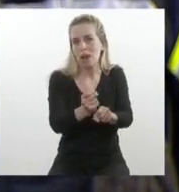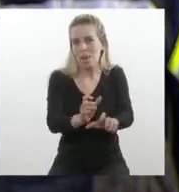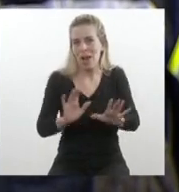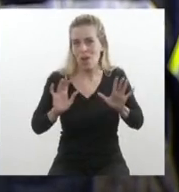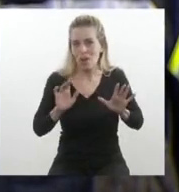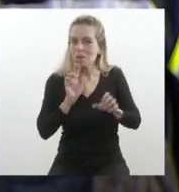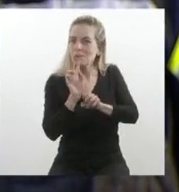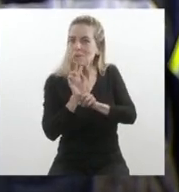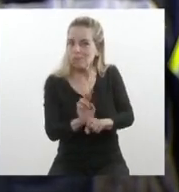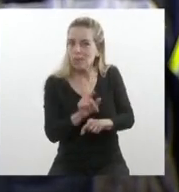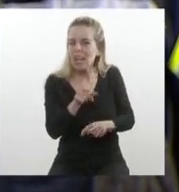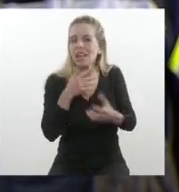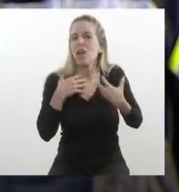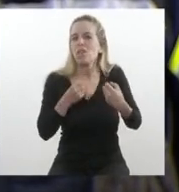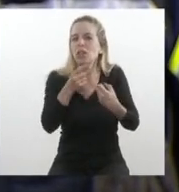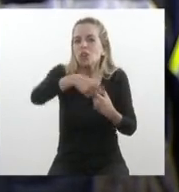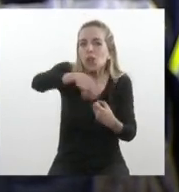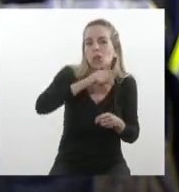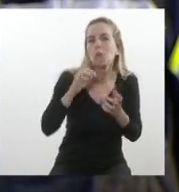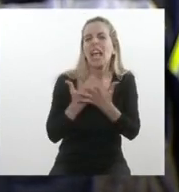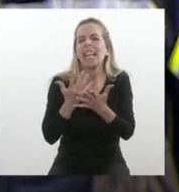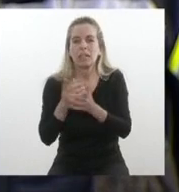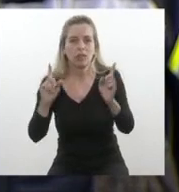ese esfuerzo en un sacrificio